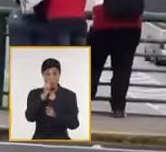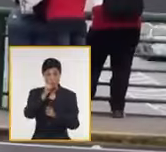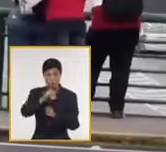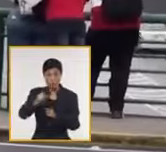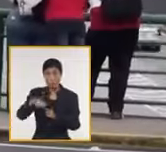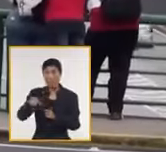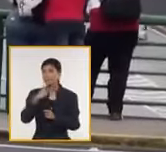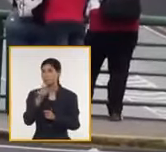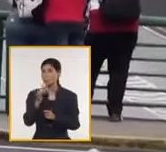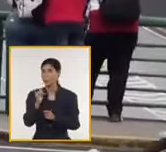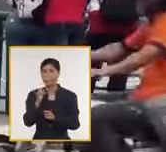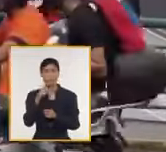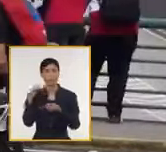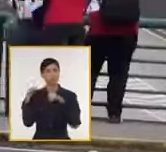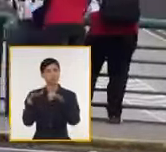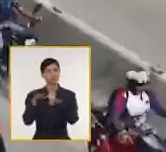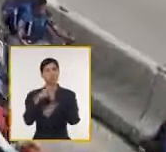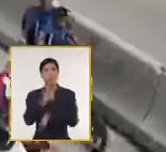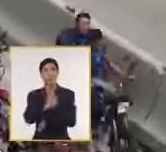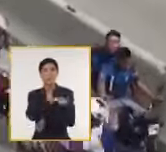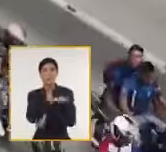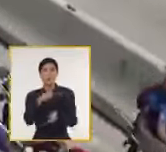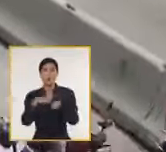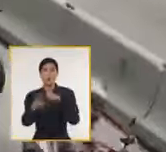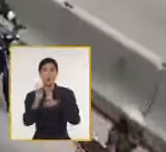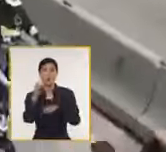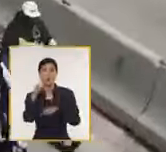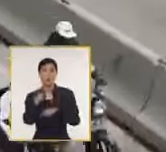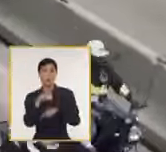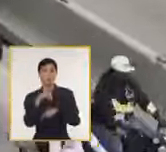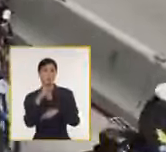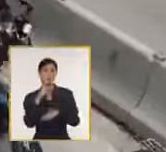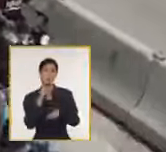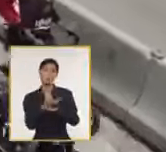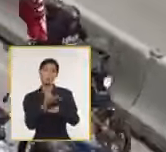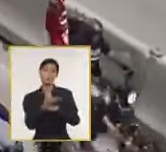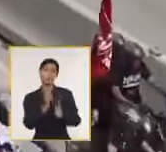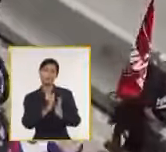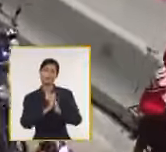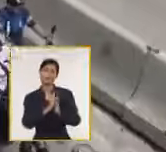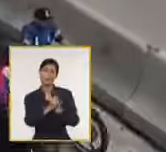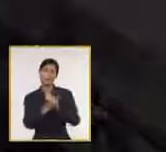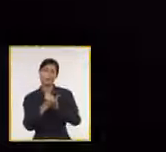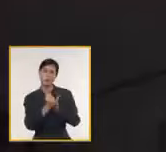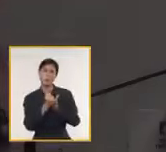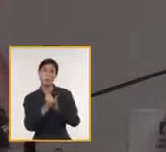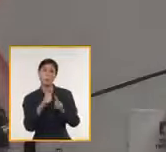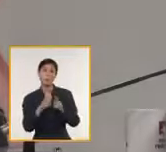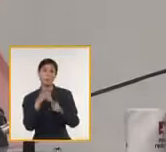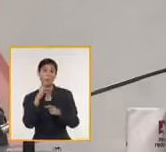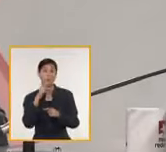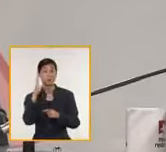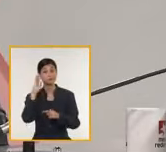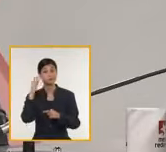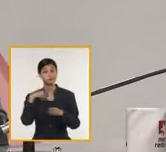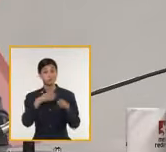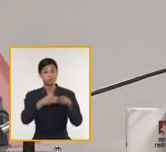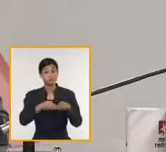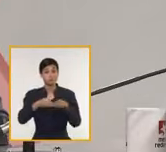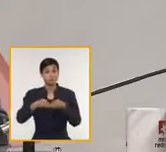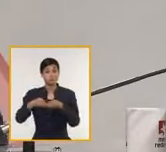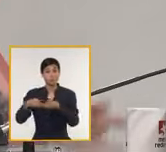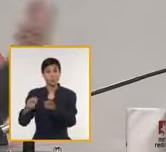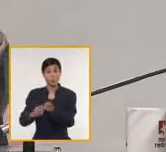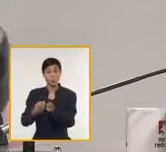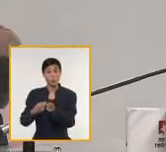Maduro solicitó la mediación de la ONU ante el posible envío de buques de guerra estadounidenses. Bueno, Ana, tu